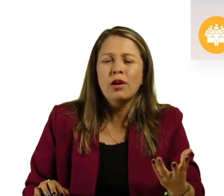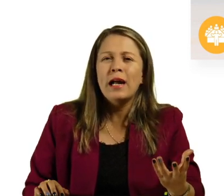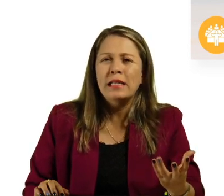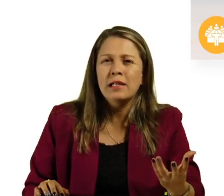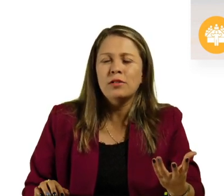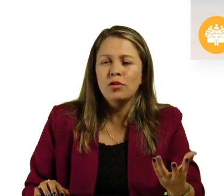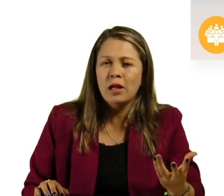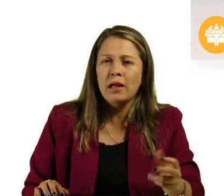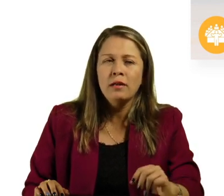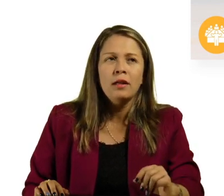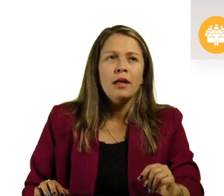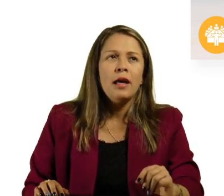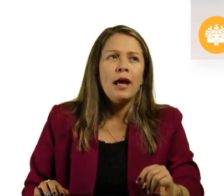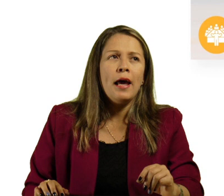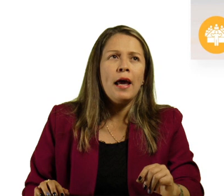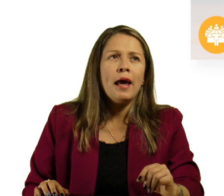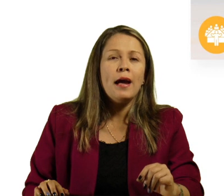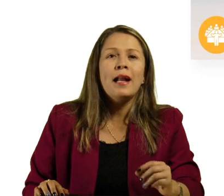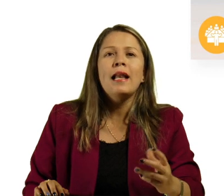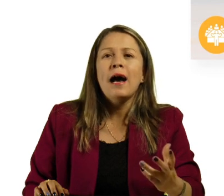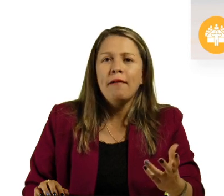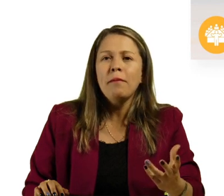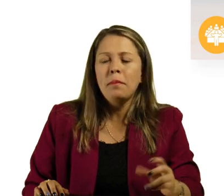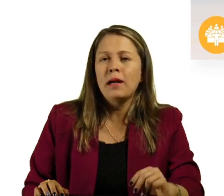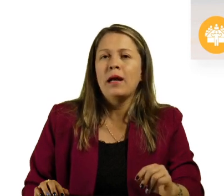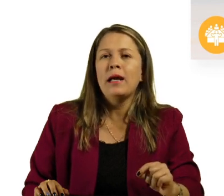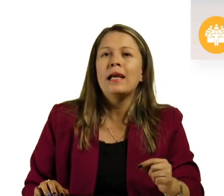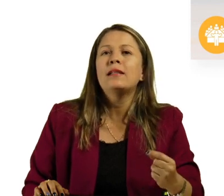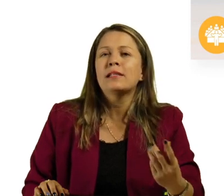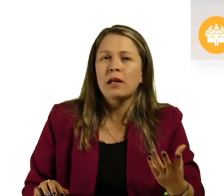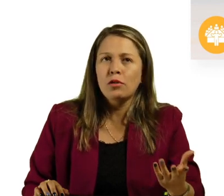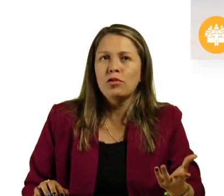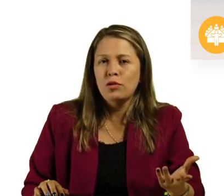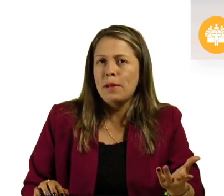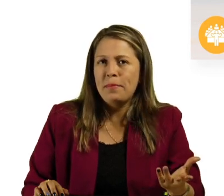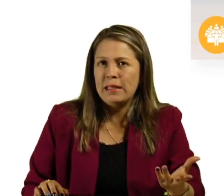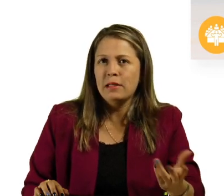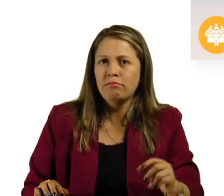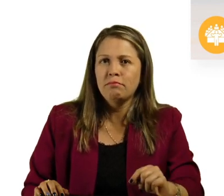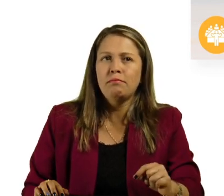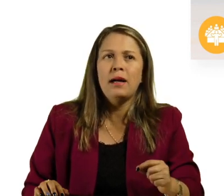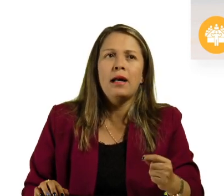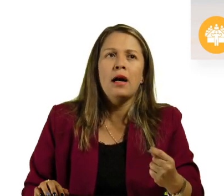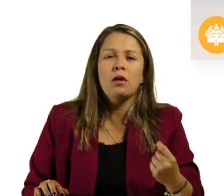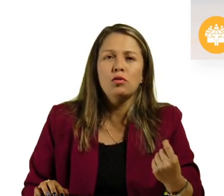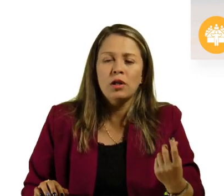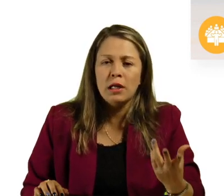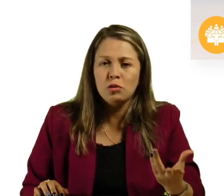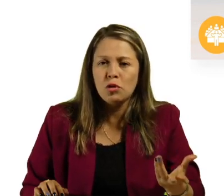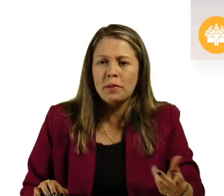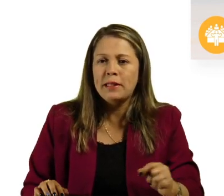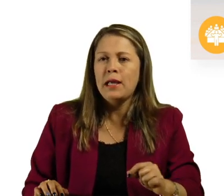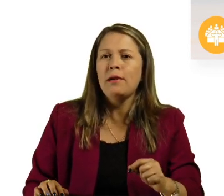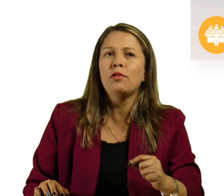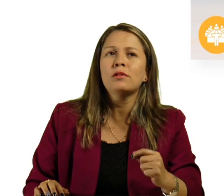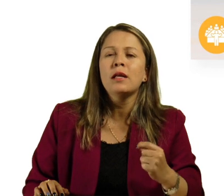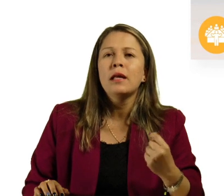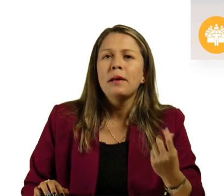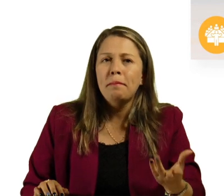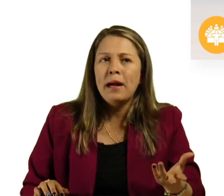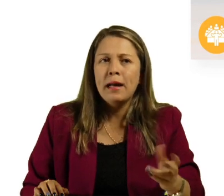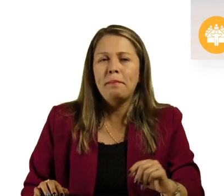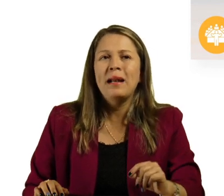proceso organizacional clave para el desarrollo de una empresa, para conseguir sus